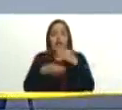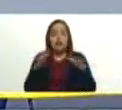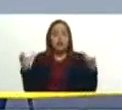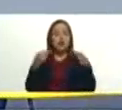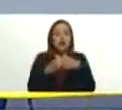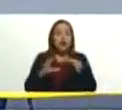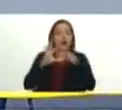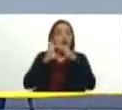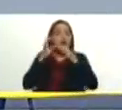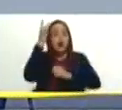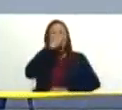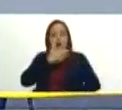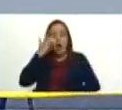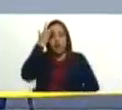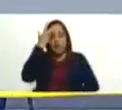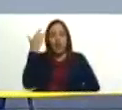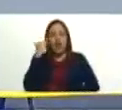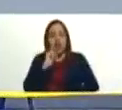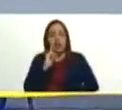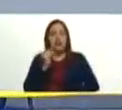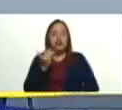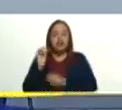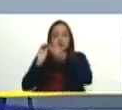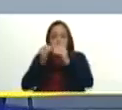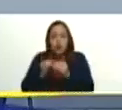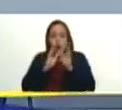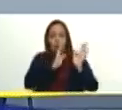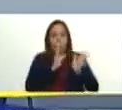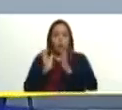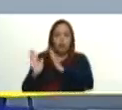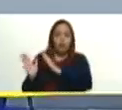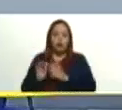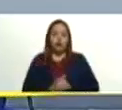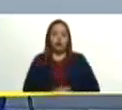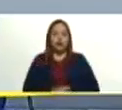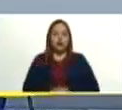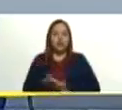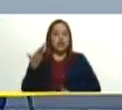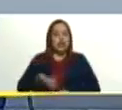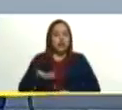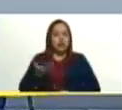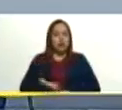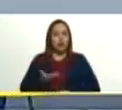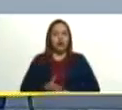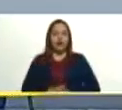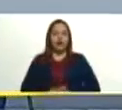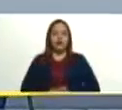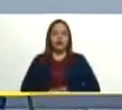Unión Africana que está siendo planificada. Es importante